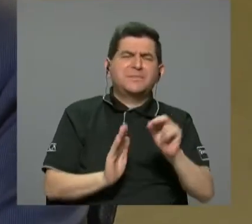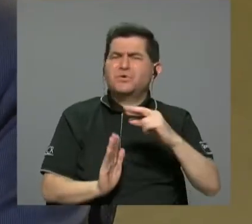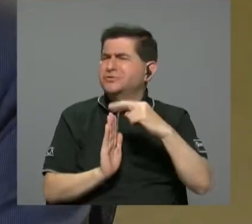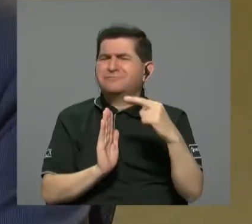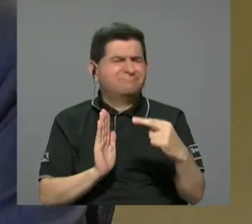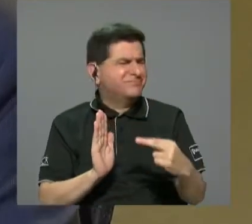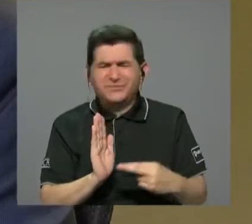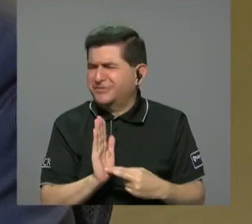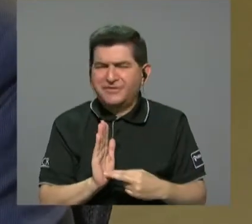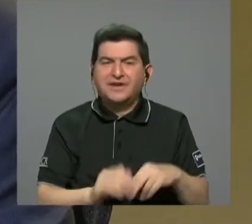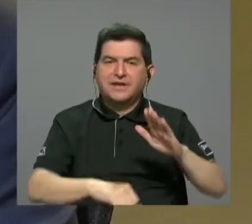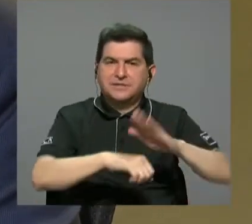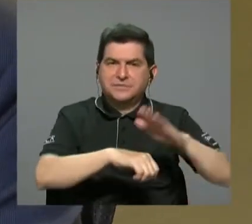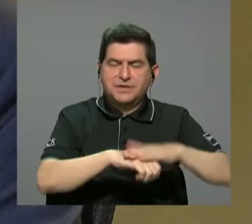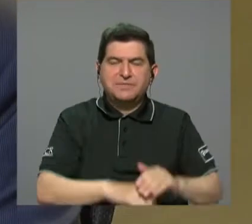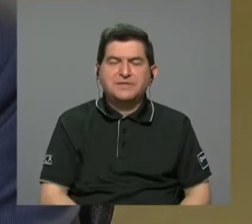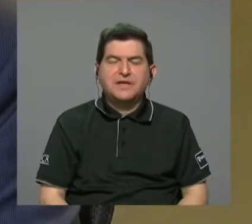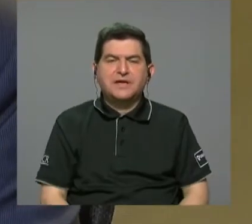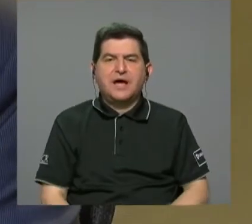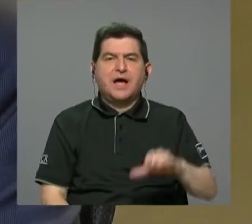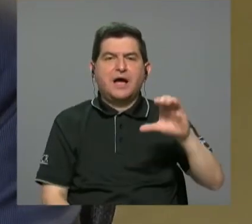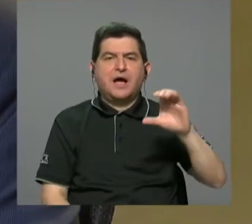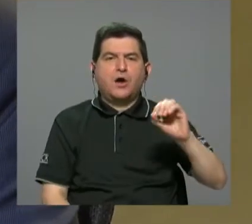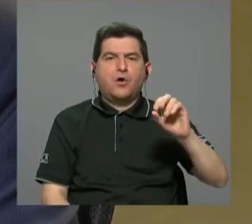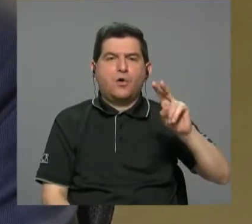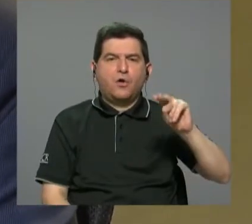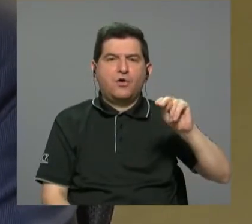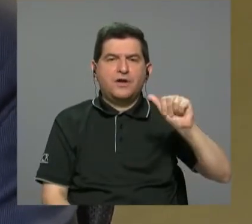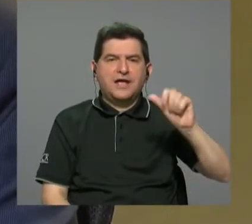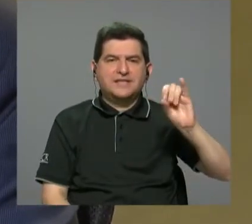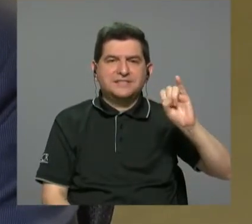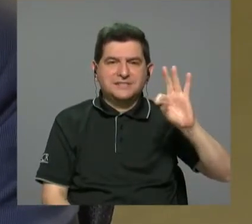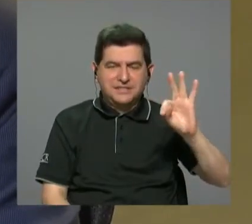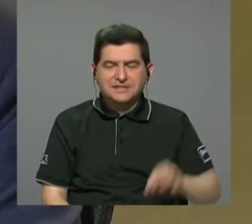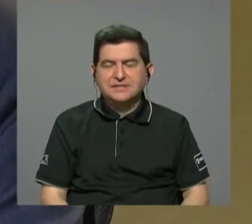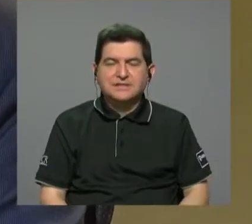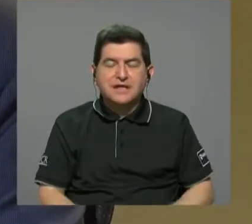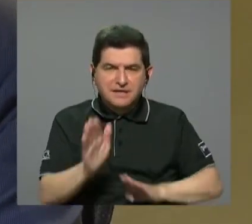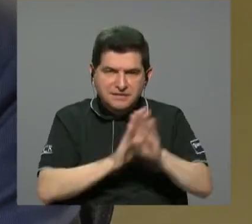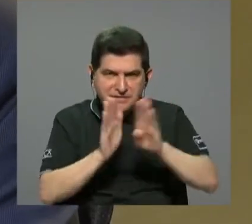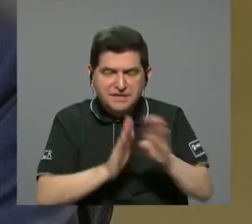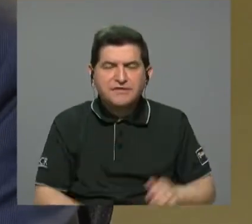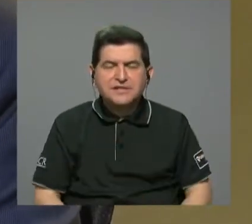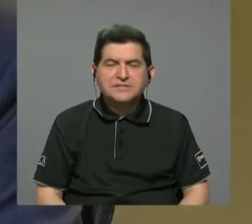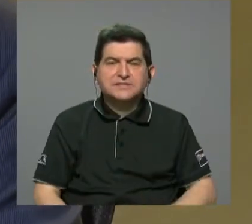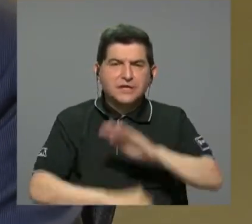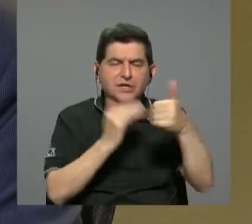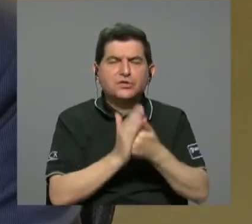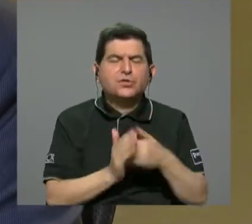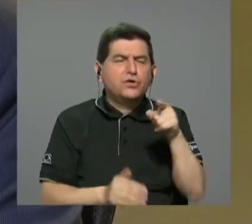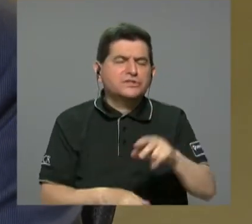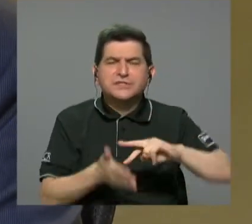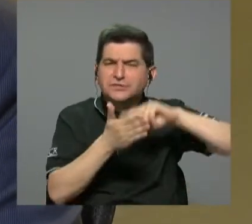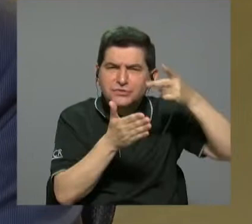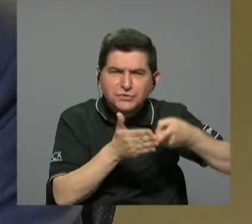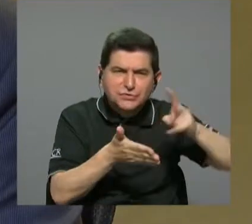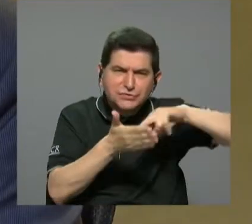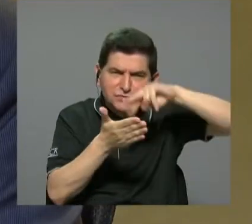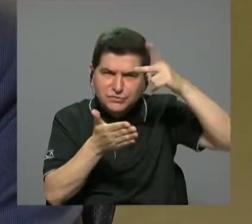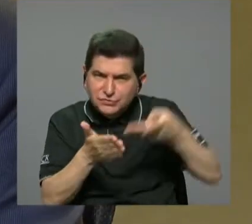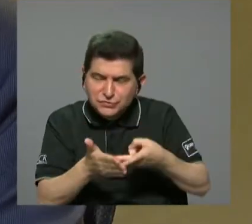reglamentista, que le permita al CONACYT desarrollar en reglamentos todos esos conceptos que